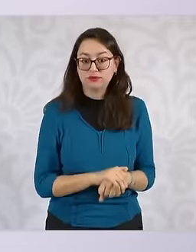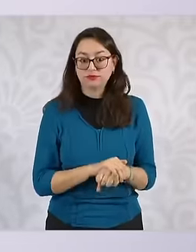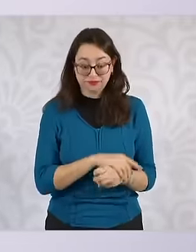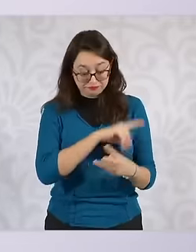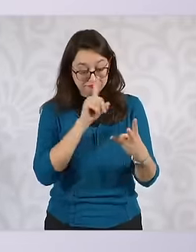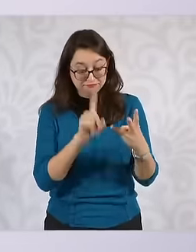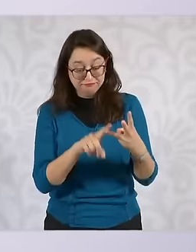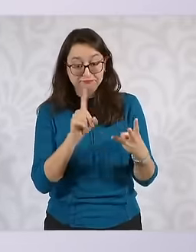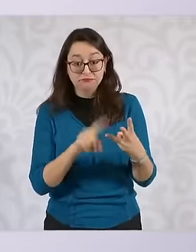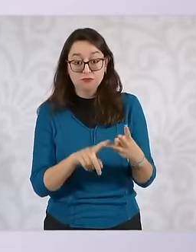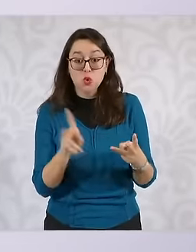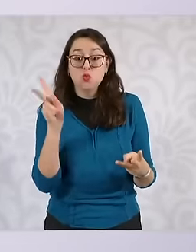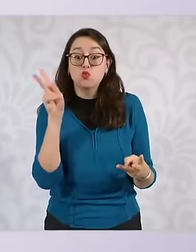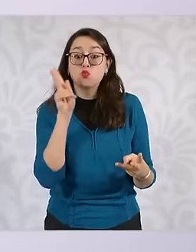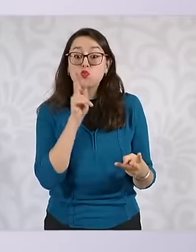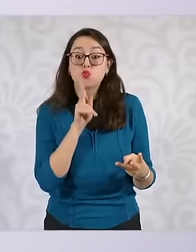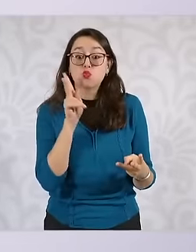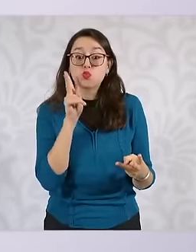Pruebas suficientes.